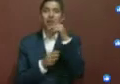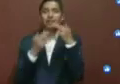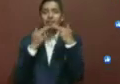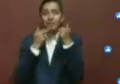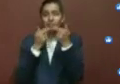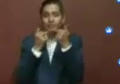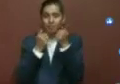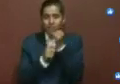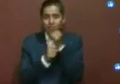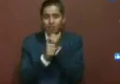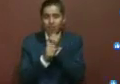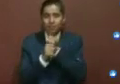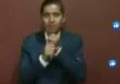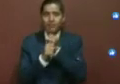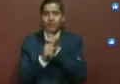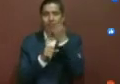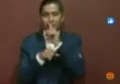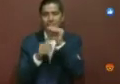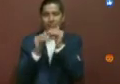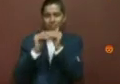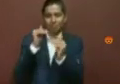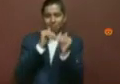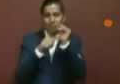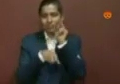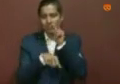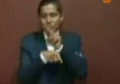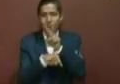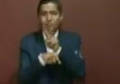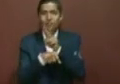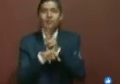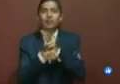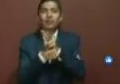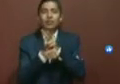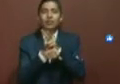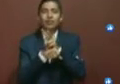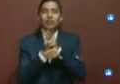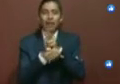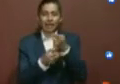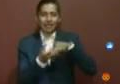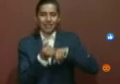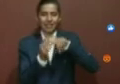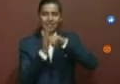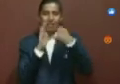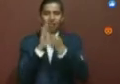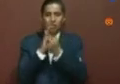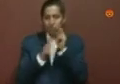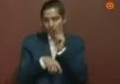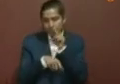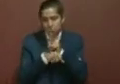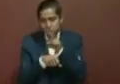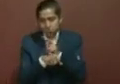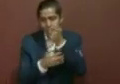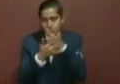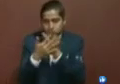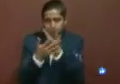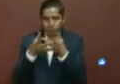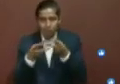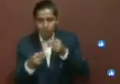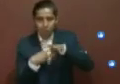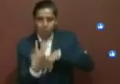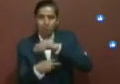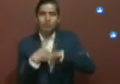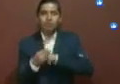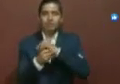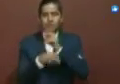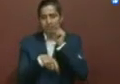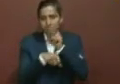fiscalización, como es la Auditoría Superior, como órgano técnico de fiscalización, y quitarles todo el